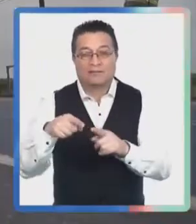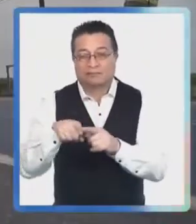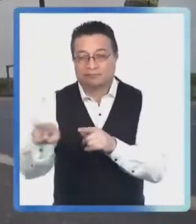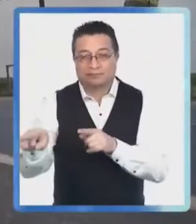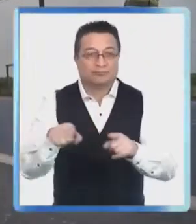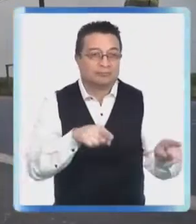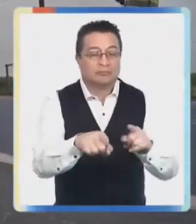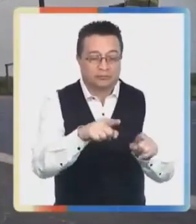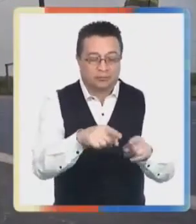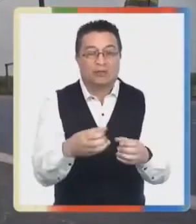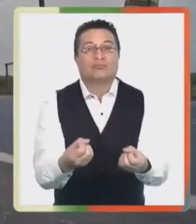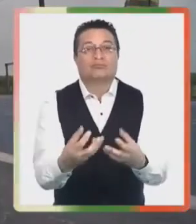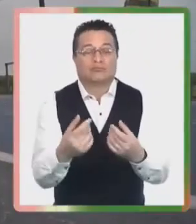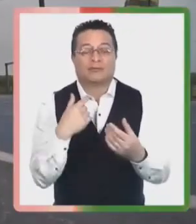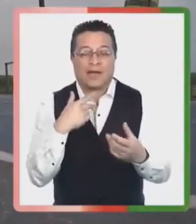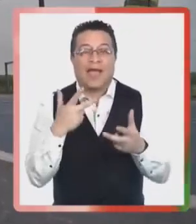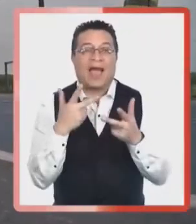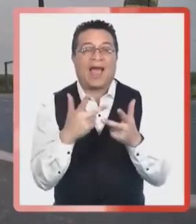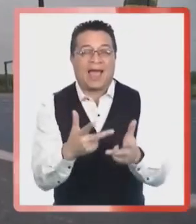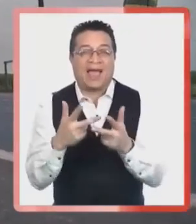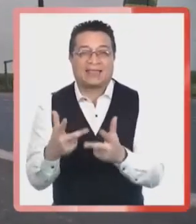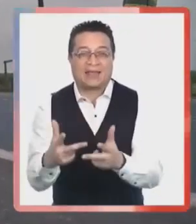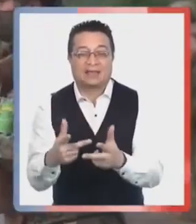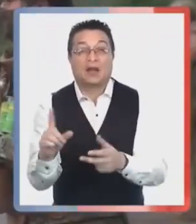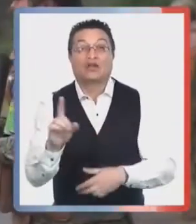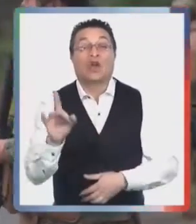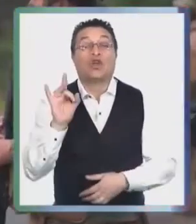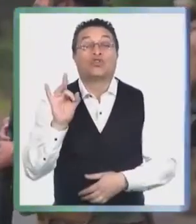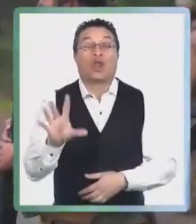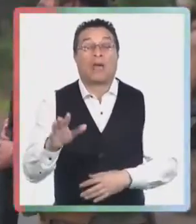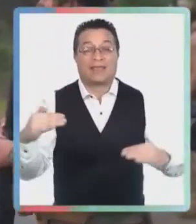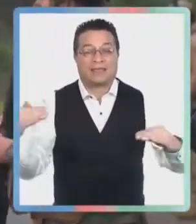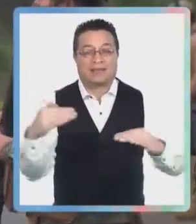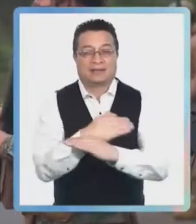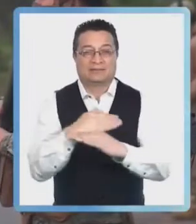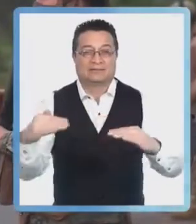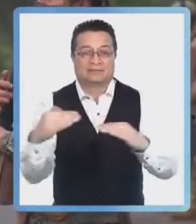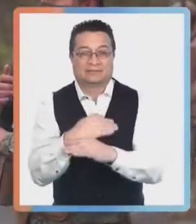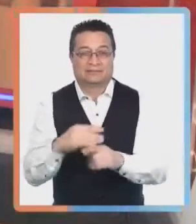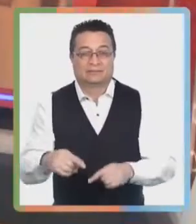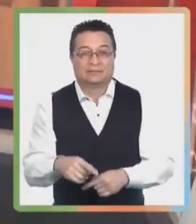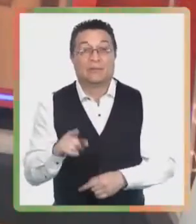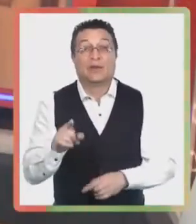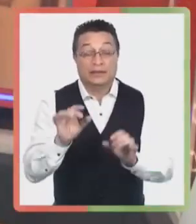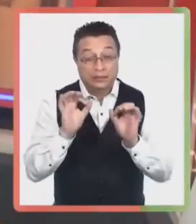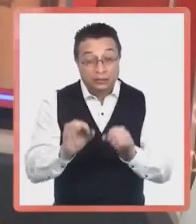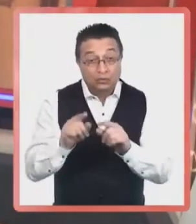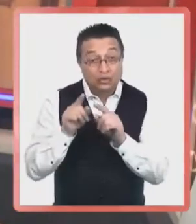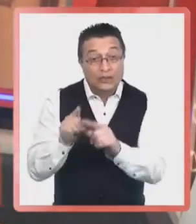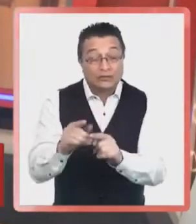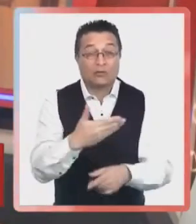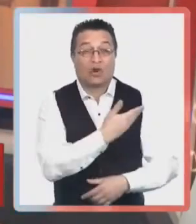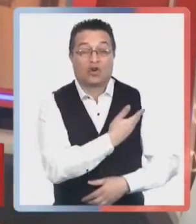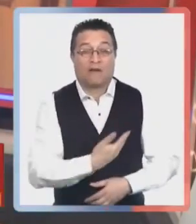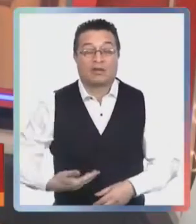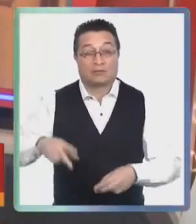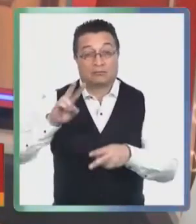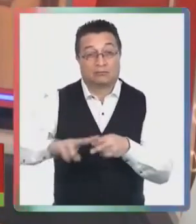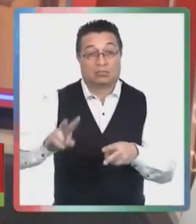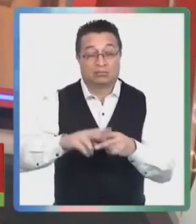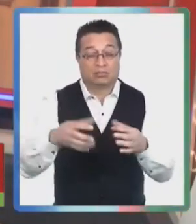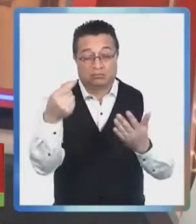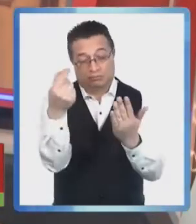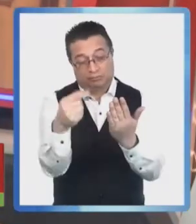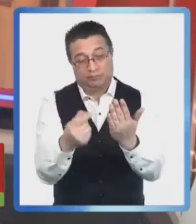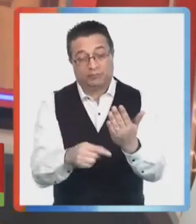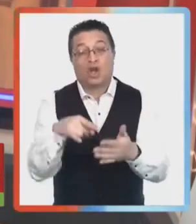interiores, donde se producen los ataques, y no solo en torno a las carreteras. Y precisamente mientras el gobierno se prepara para